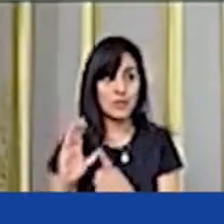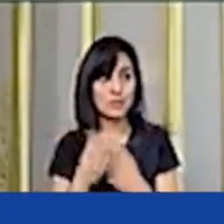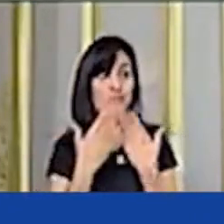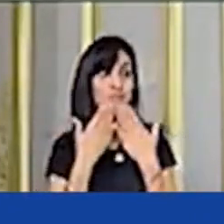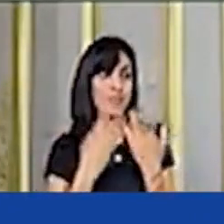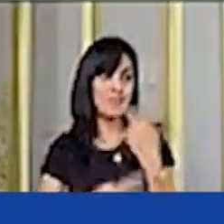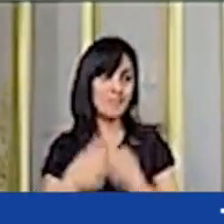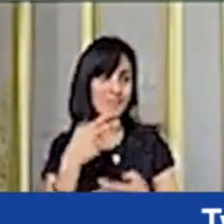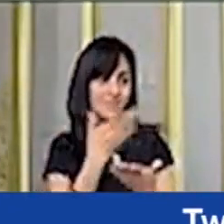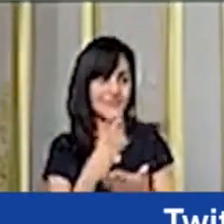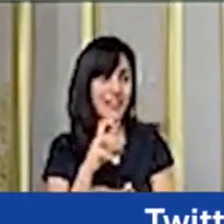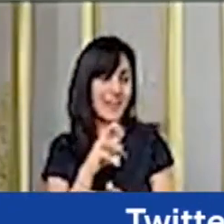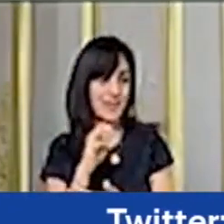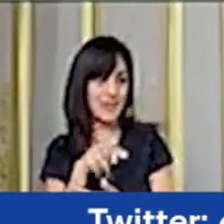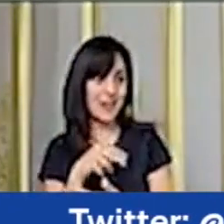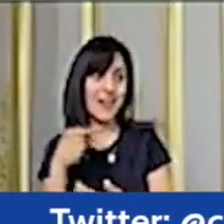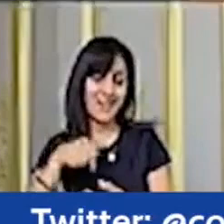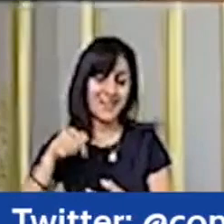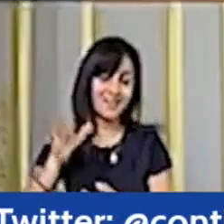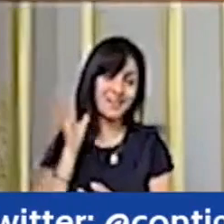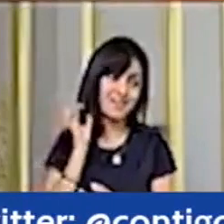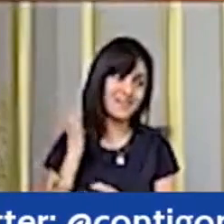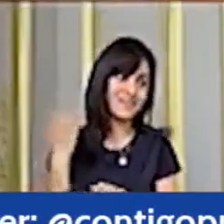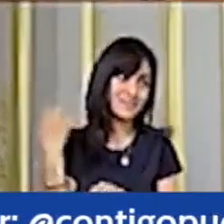Carmen, al Congreso del Estado.